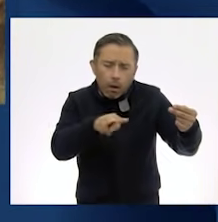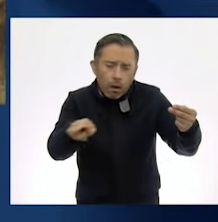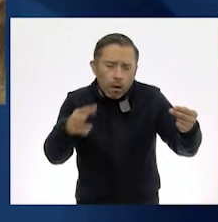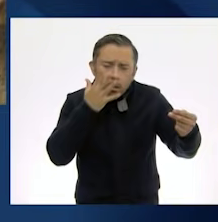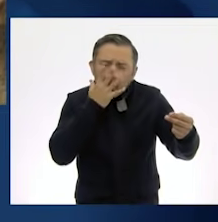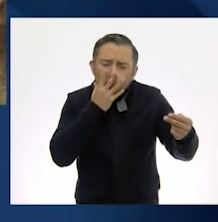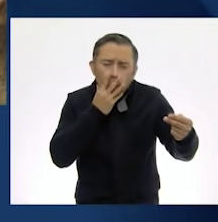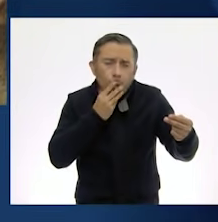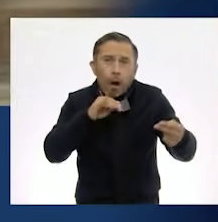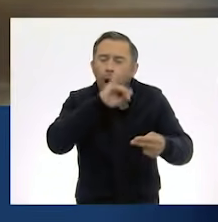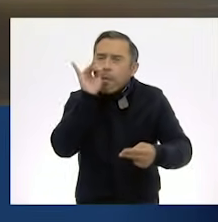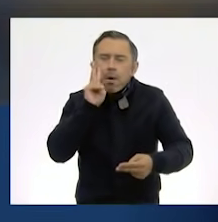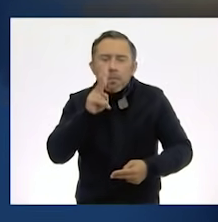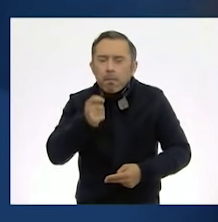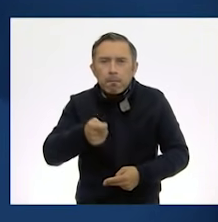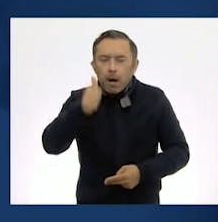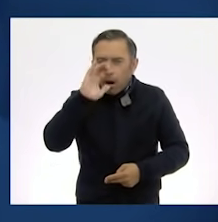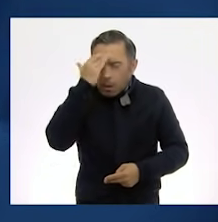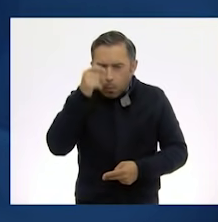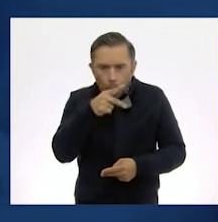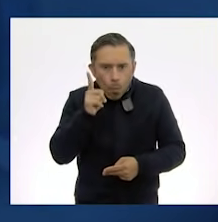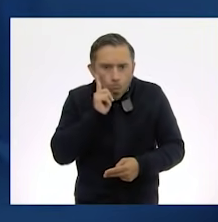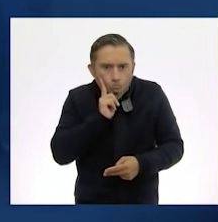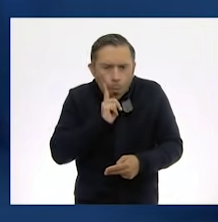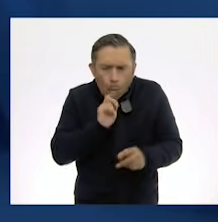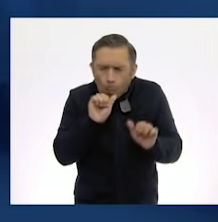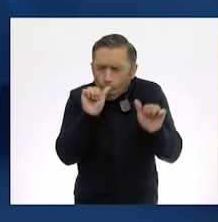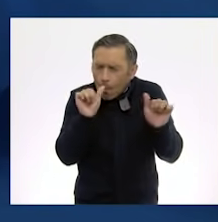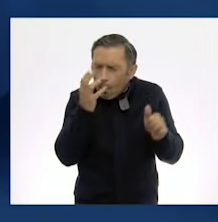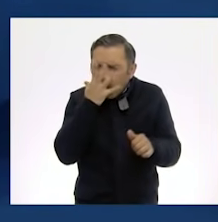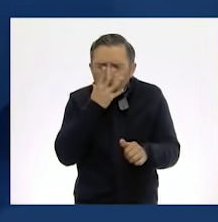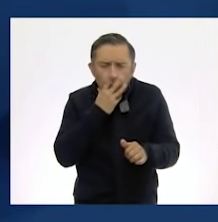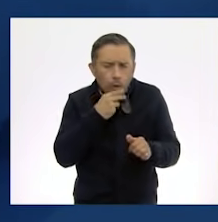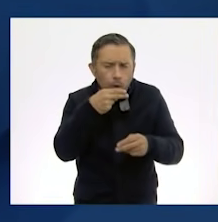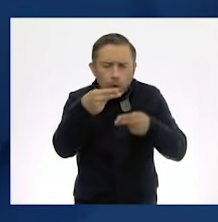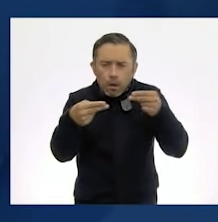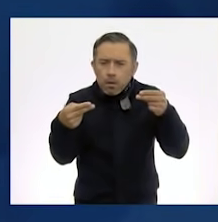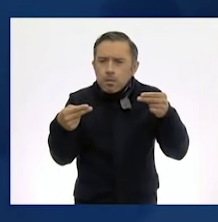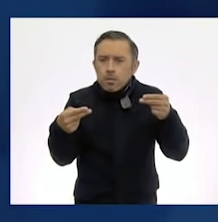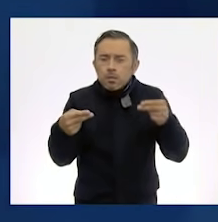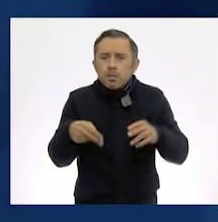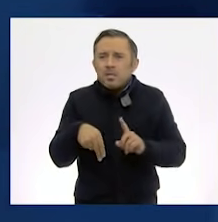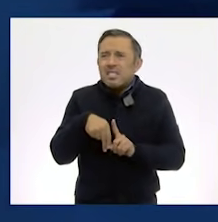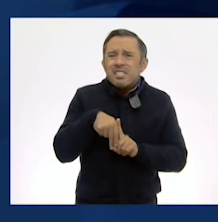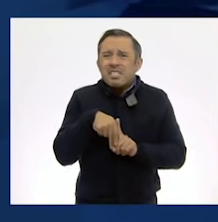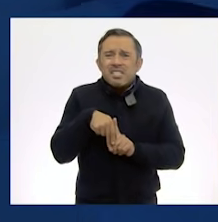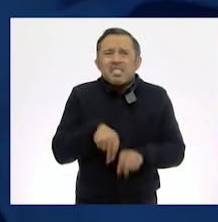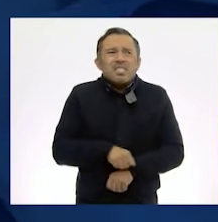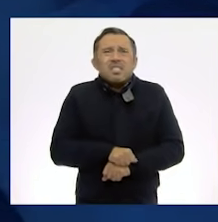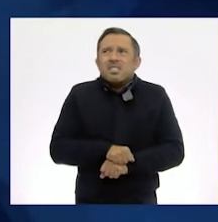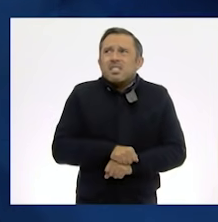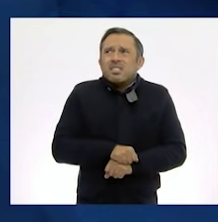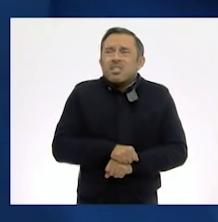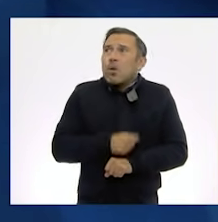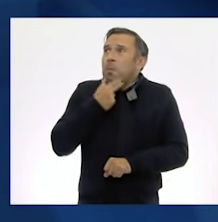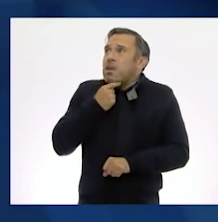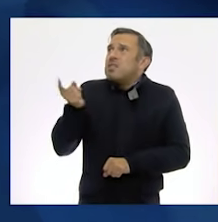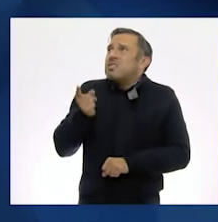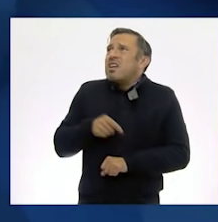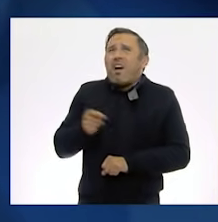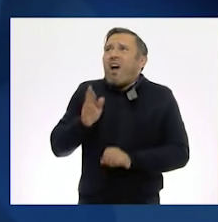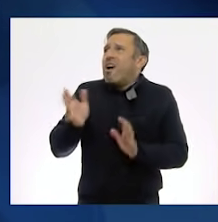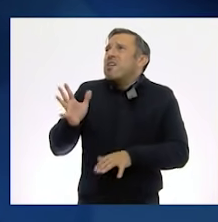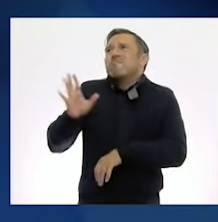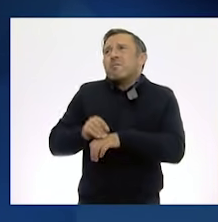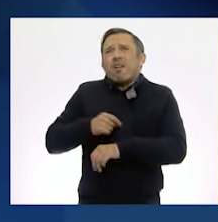mujer alguna lo fuese. Entonces hizo seña a sus hombres de que lo desataran, de que lo dejaran libre de irse